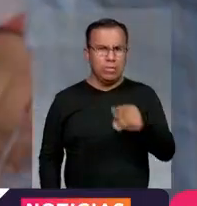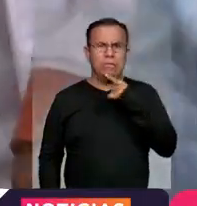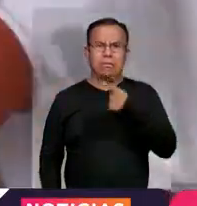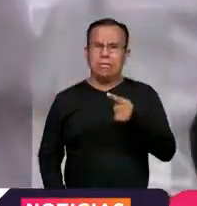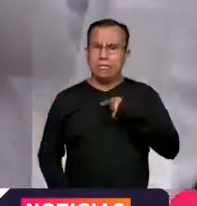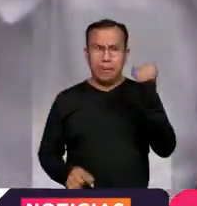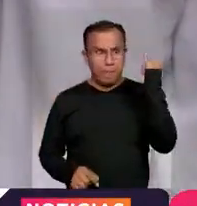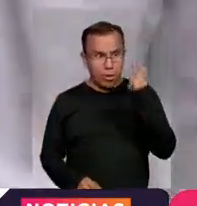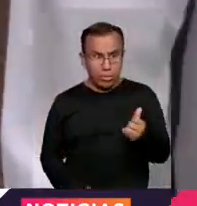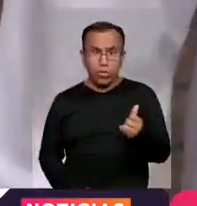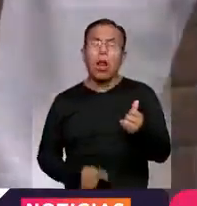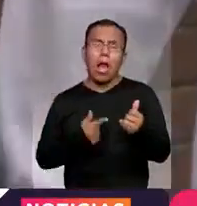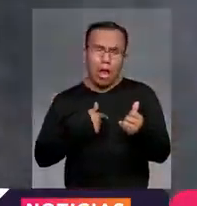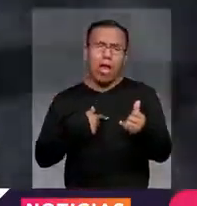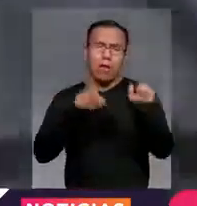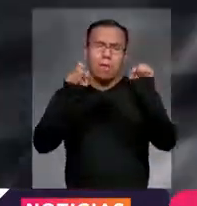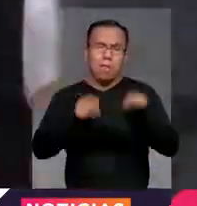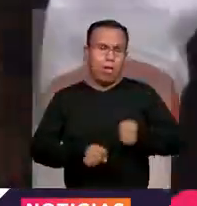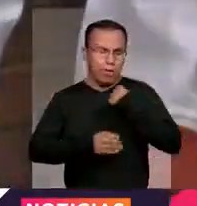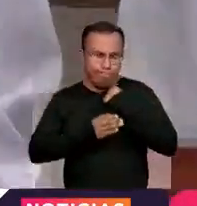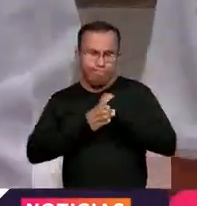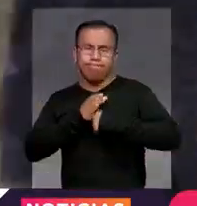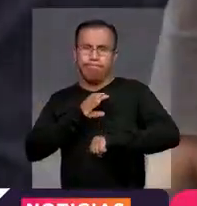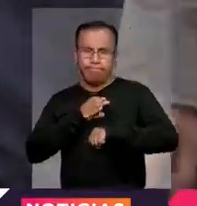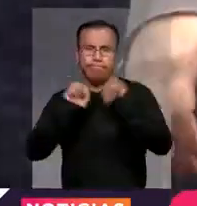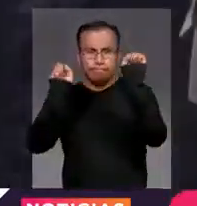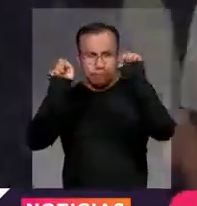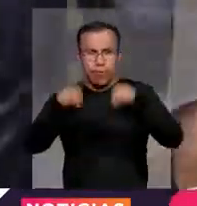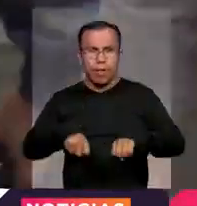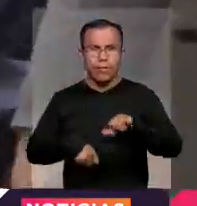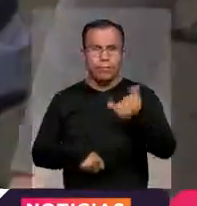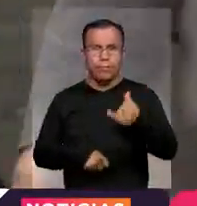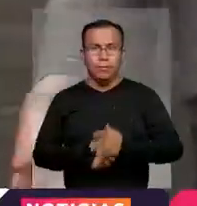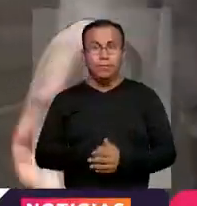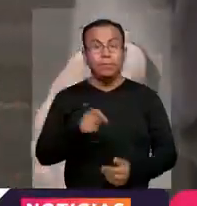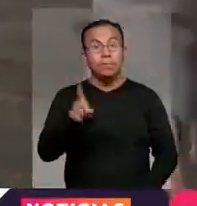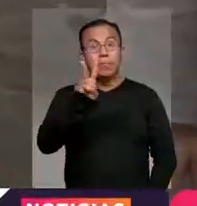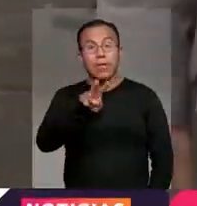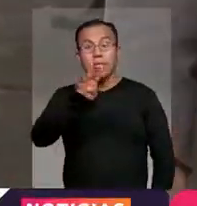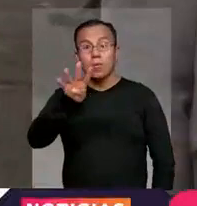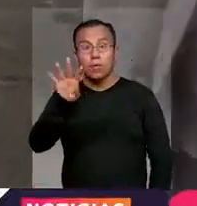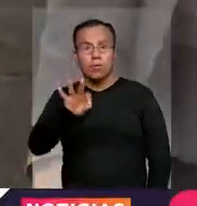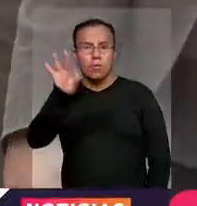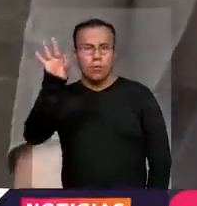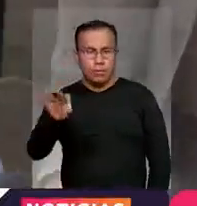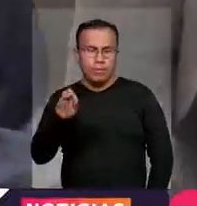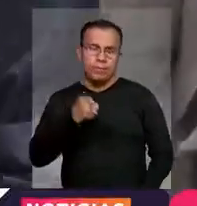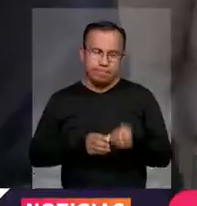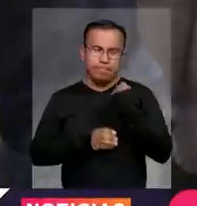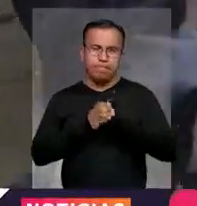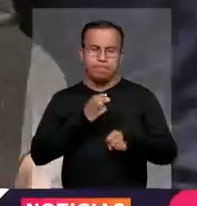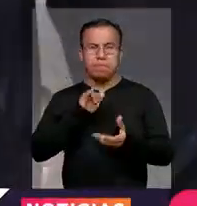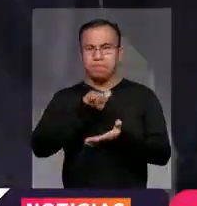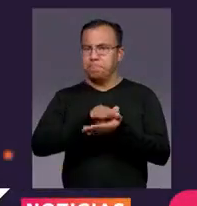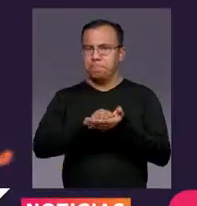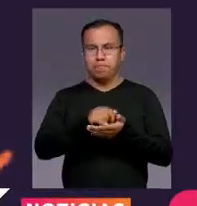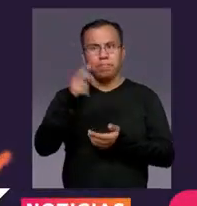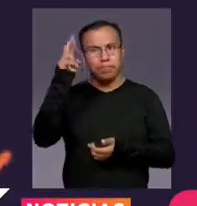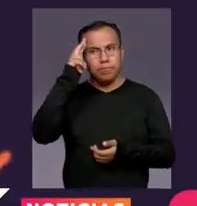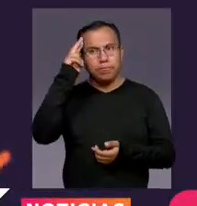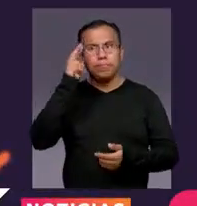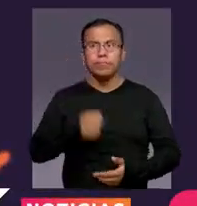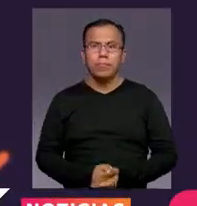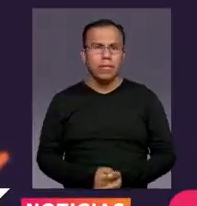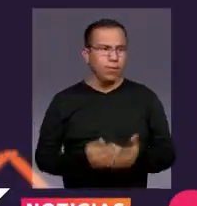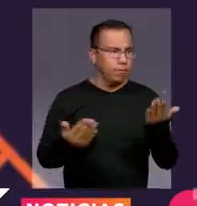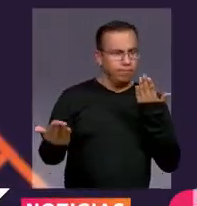ante una violación se puede dar por terminado el embarazo y el 24% de las mujeres tiene la misma posición. Nos